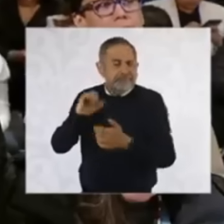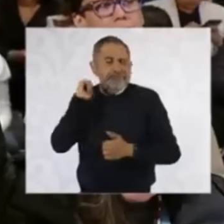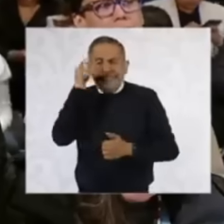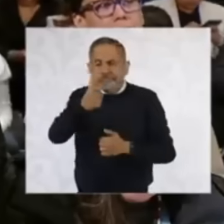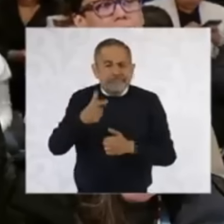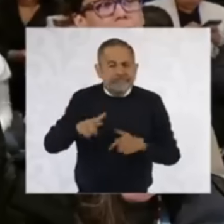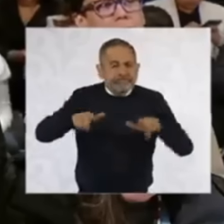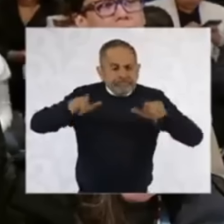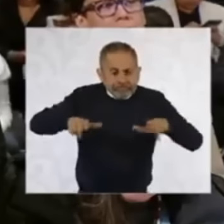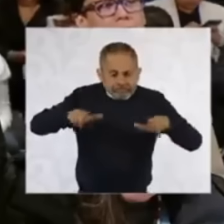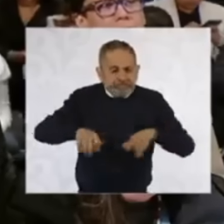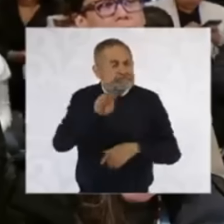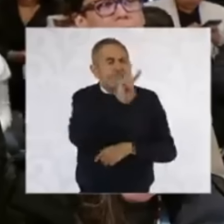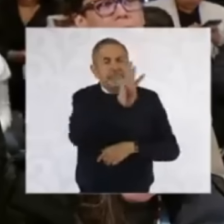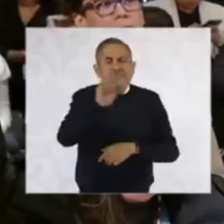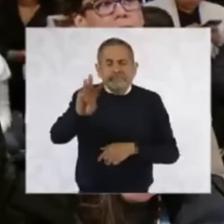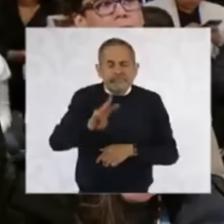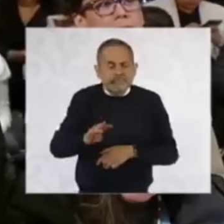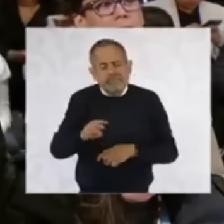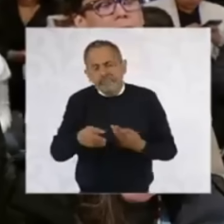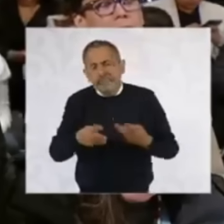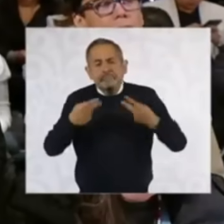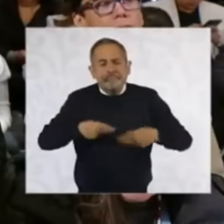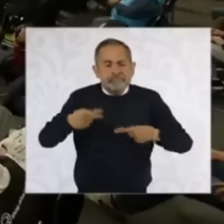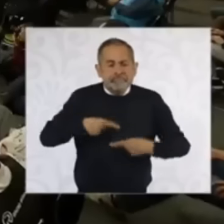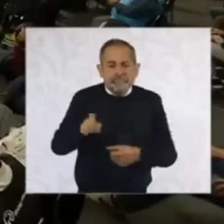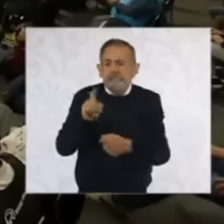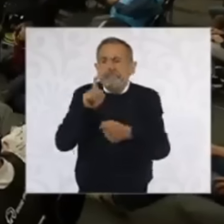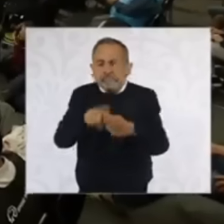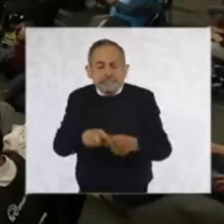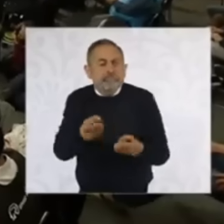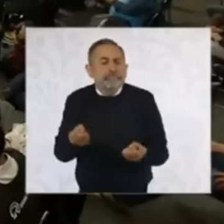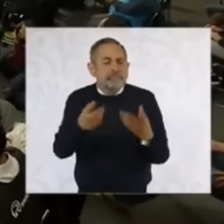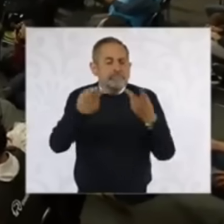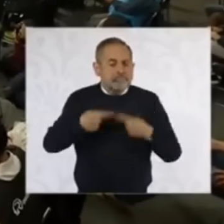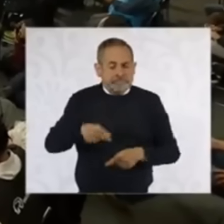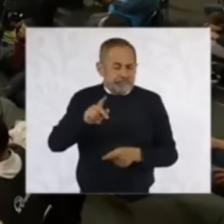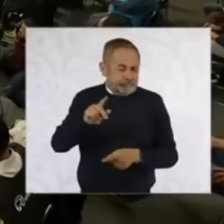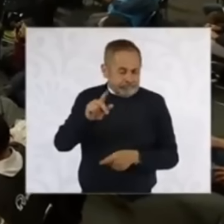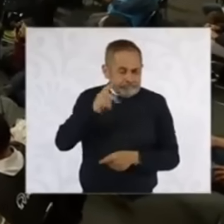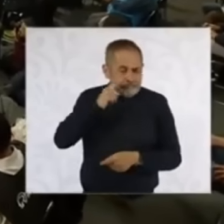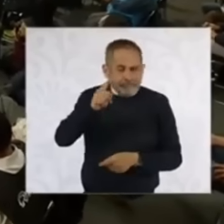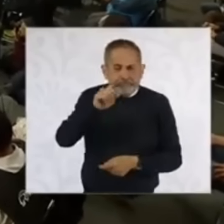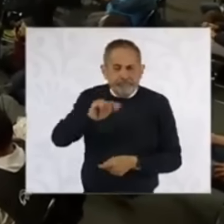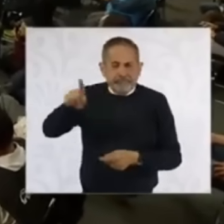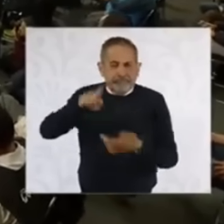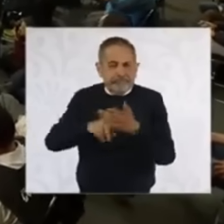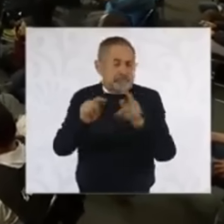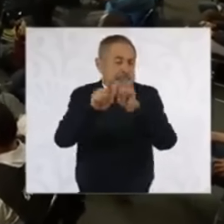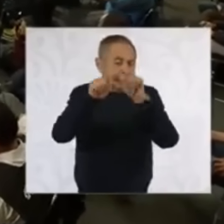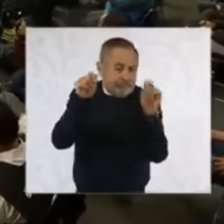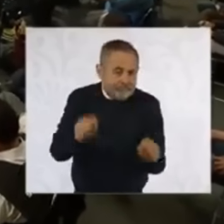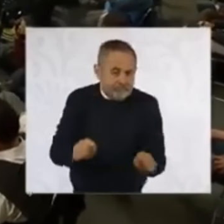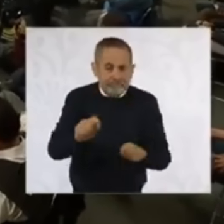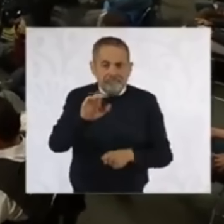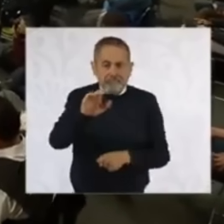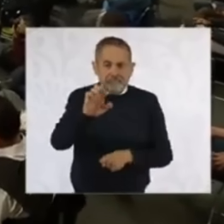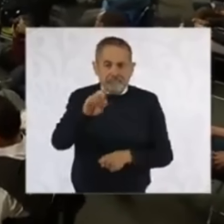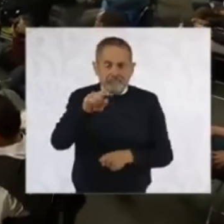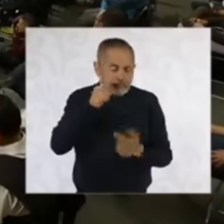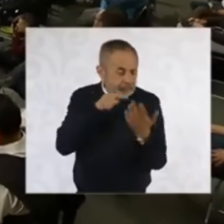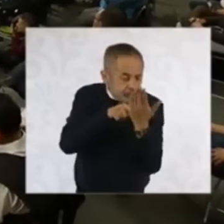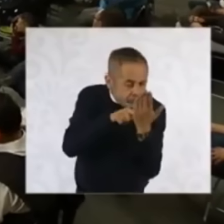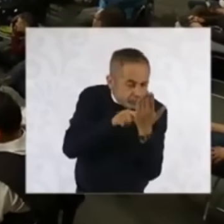plataforma donde los mexicanos Más allá de entrar al Registro Nacional de profesiones porque ahí podemos validar por cédula profesional que